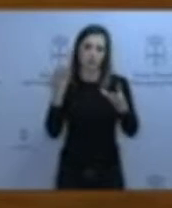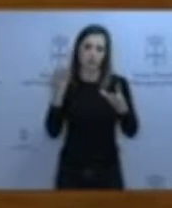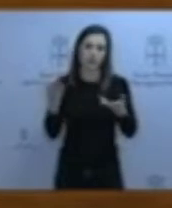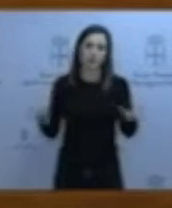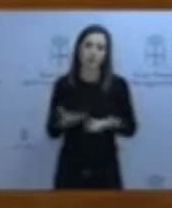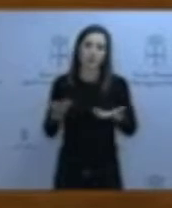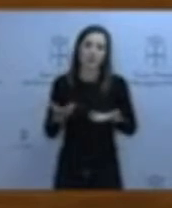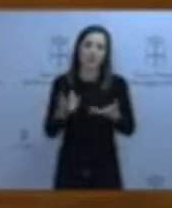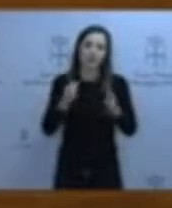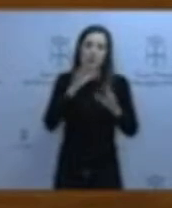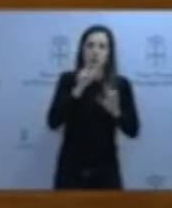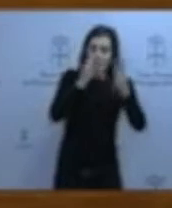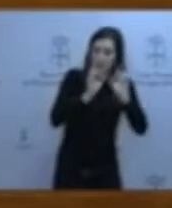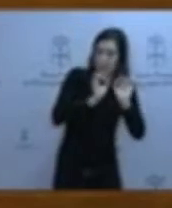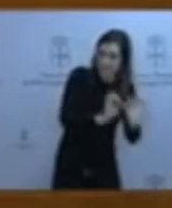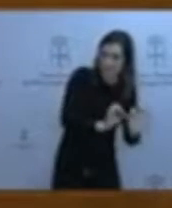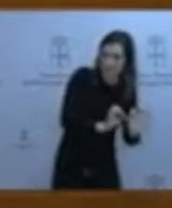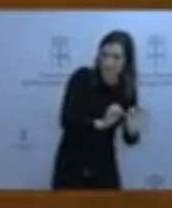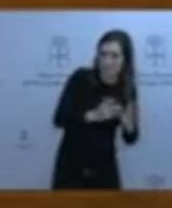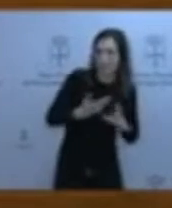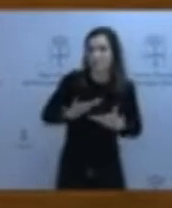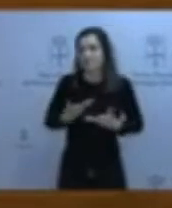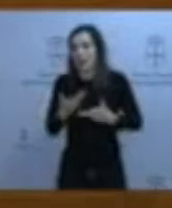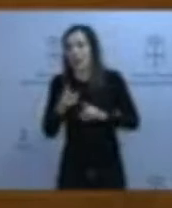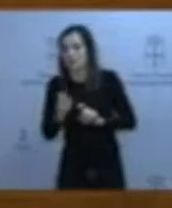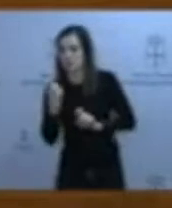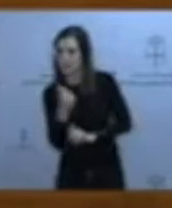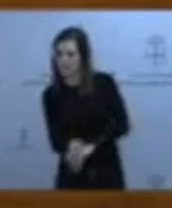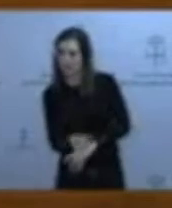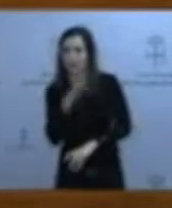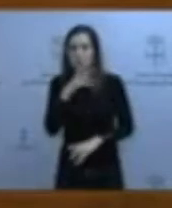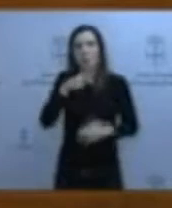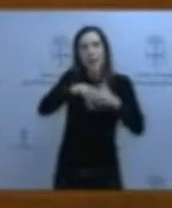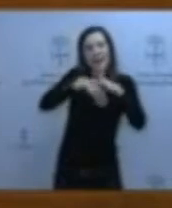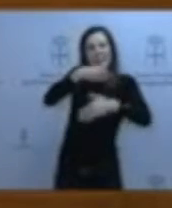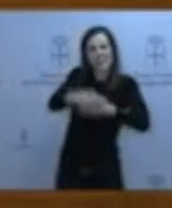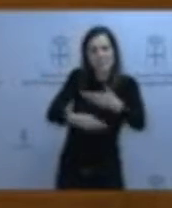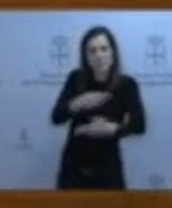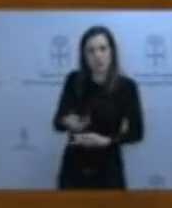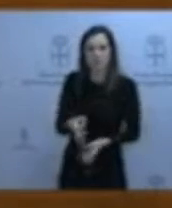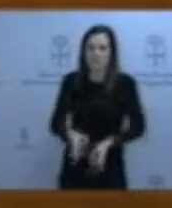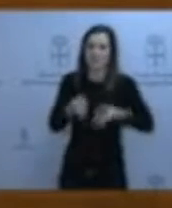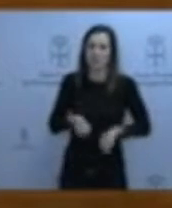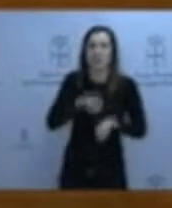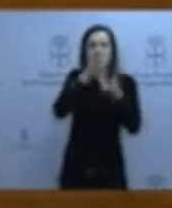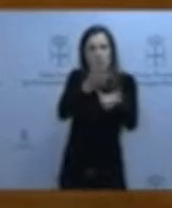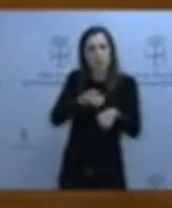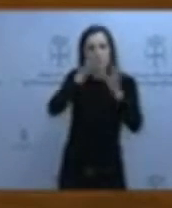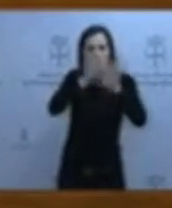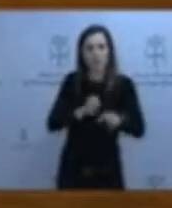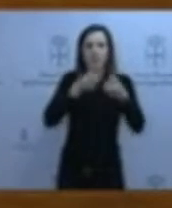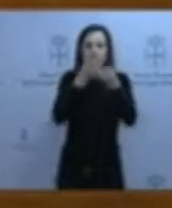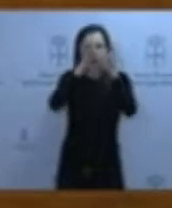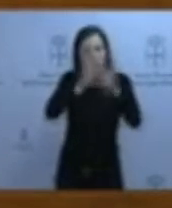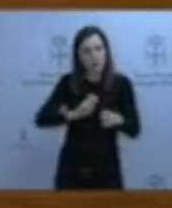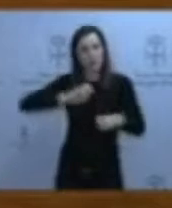para este viaje no necesitamos esas alforjas, no necesitamos para una gestión que además informe tras informe la Sindicatura de Cuentas está diciendo